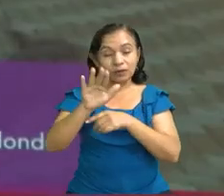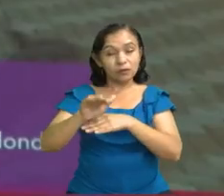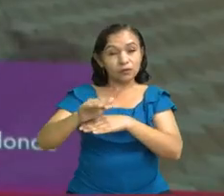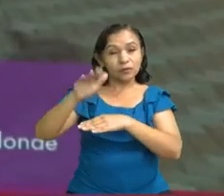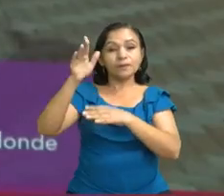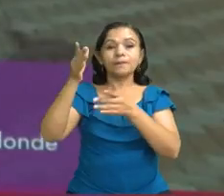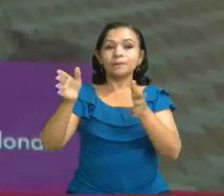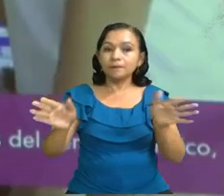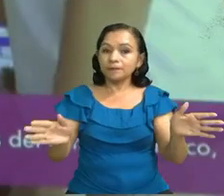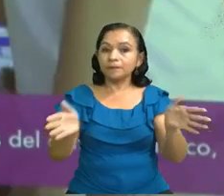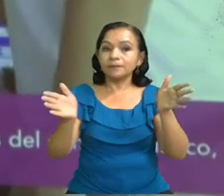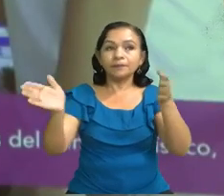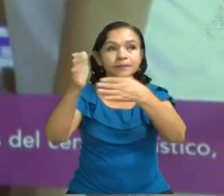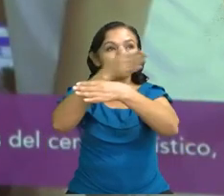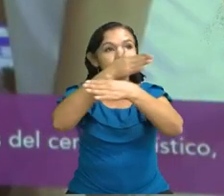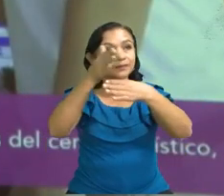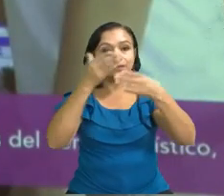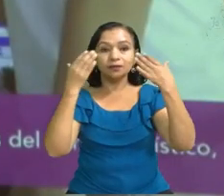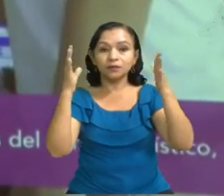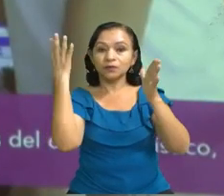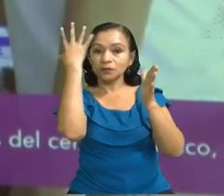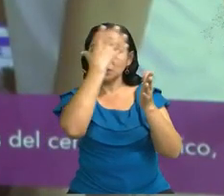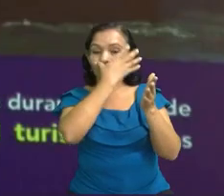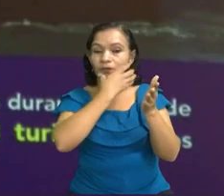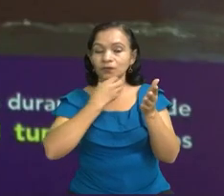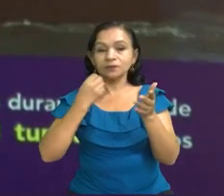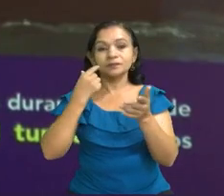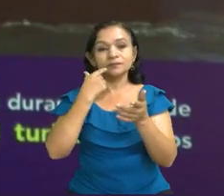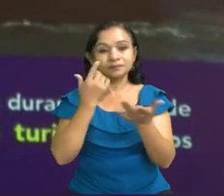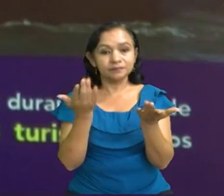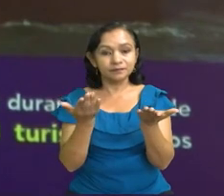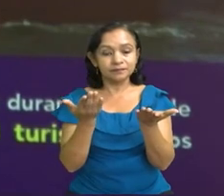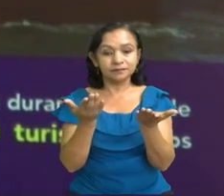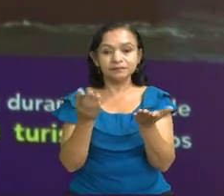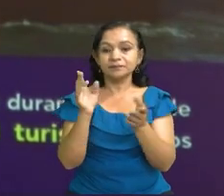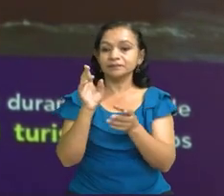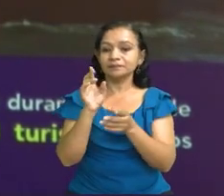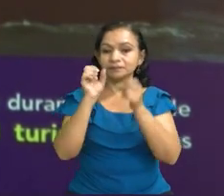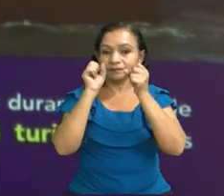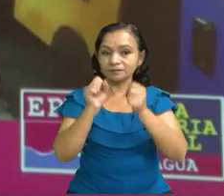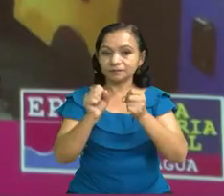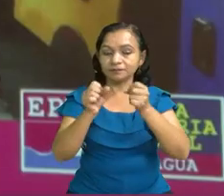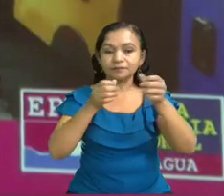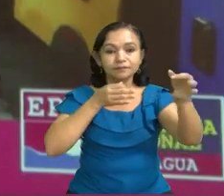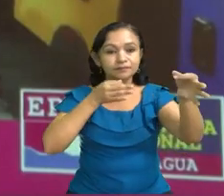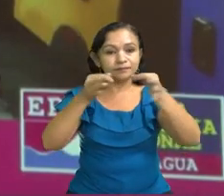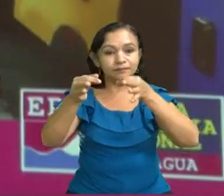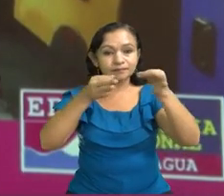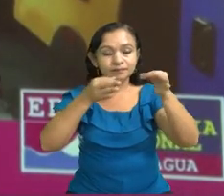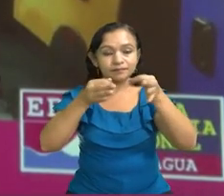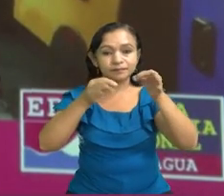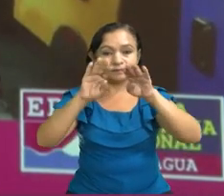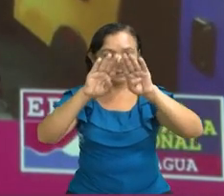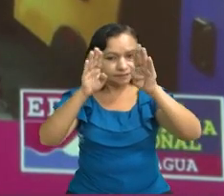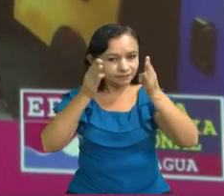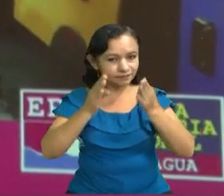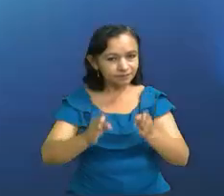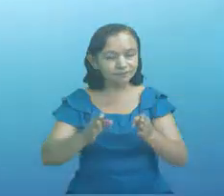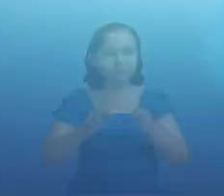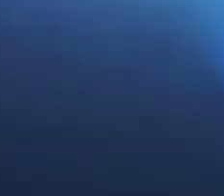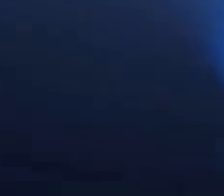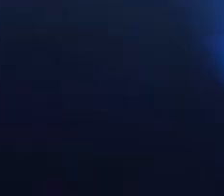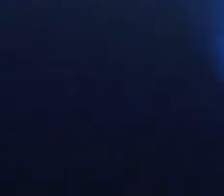para promoción de los diferentes atractivos del centro turístico. Con cámara de Rubén Castro, para el canal parlamentario les informó Vanessa